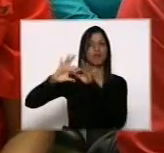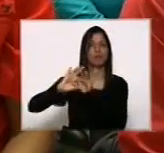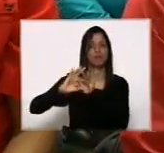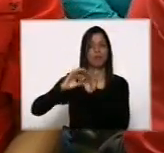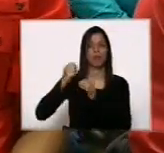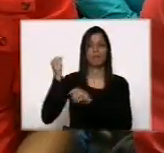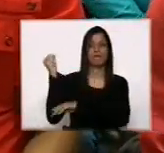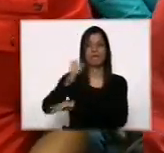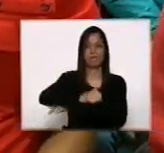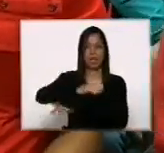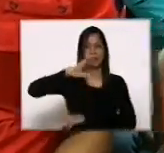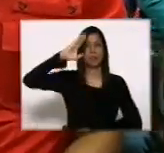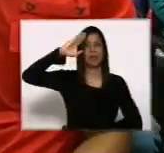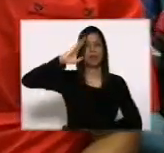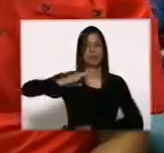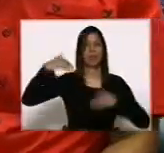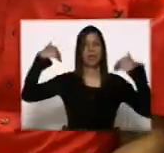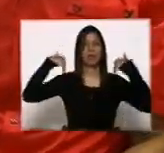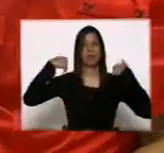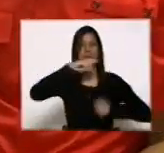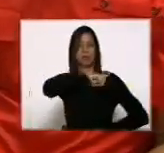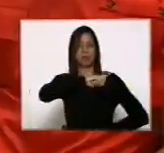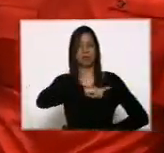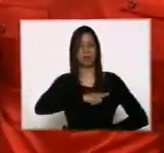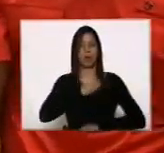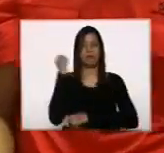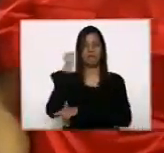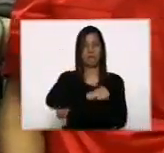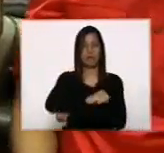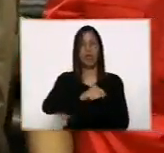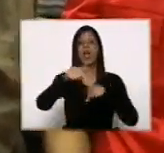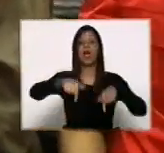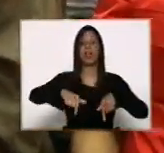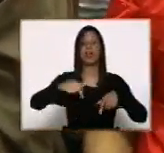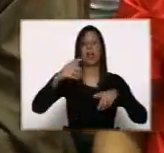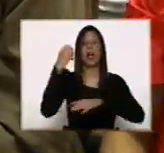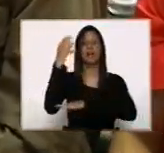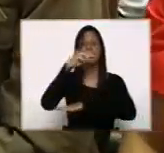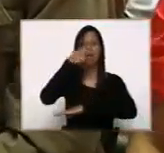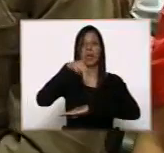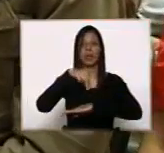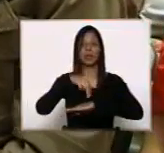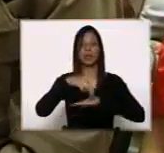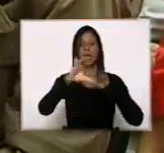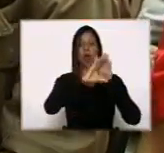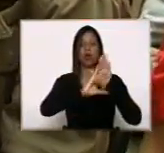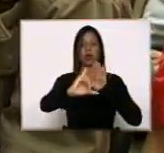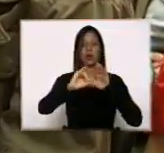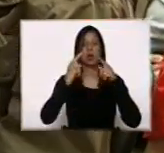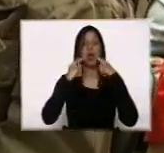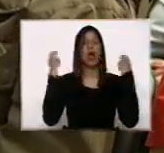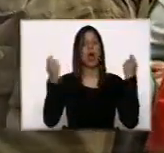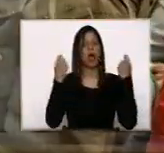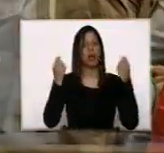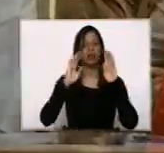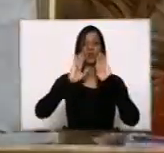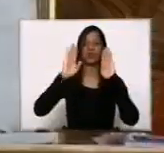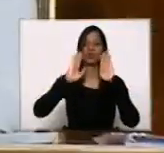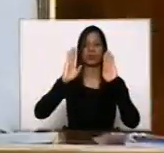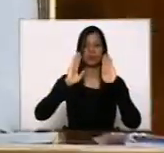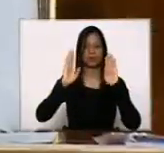con la dictadura de Marcos Pérez Jiménez, esta Asamblea Nacional Constituyente estará anunciando al país y al